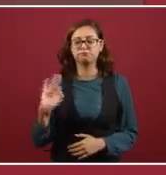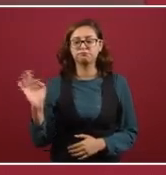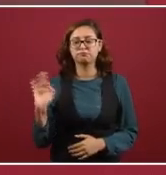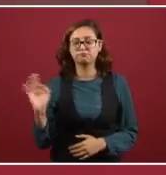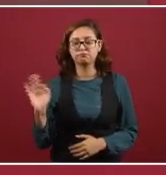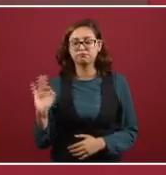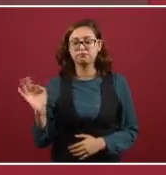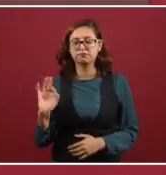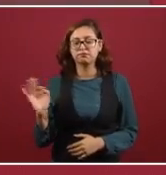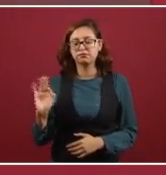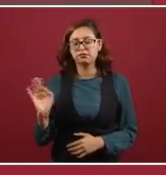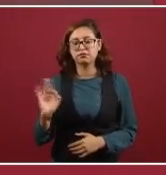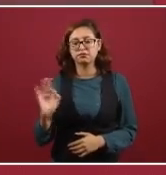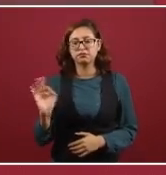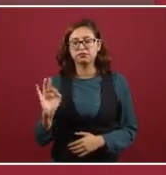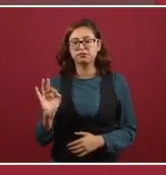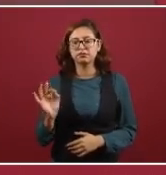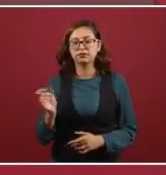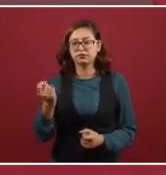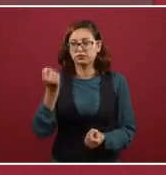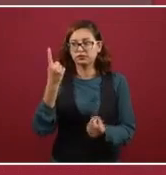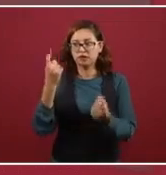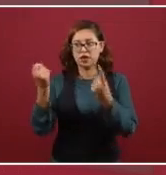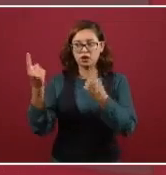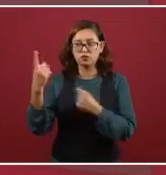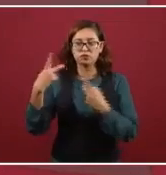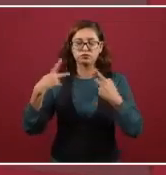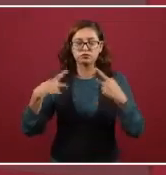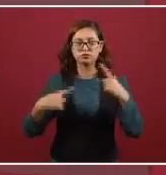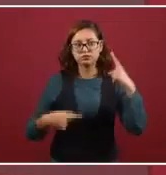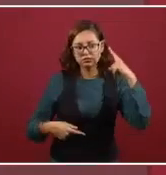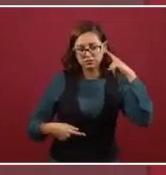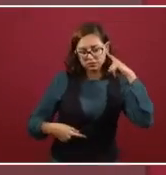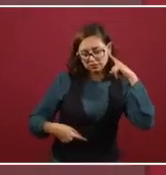puede ser que ya desde ahora que nos están escuchando ya están pensando